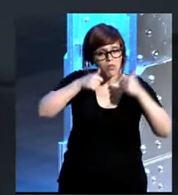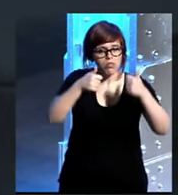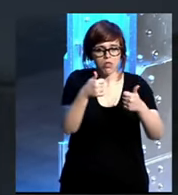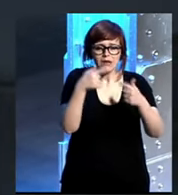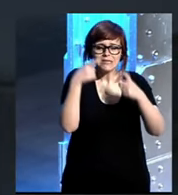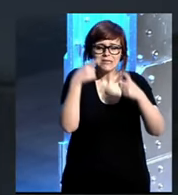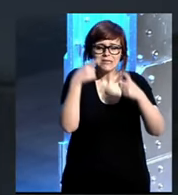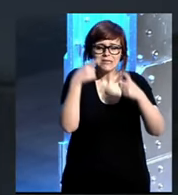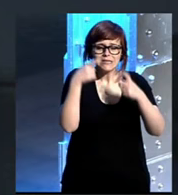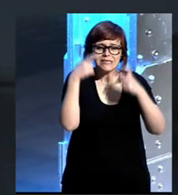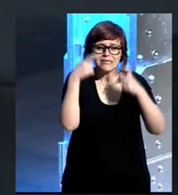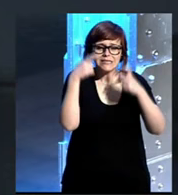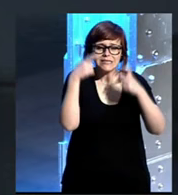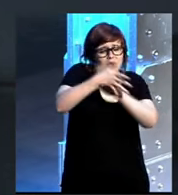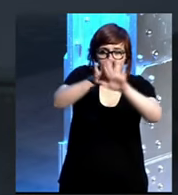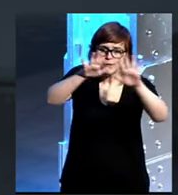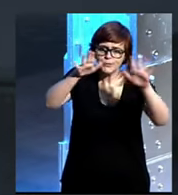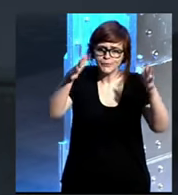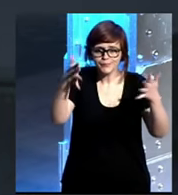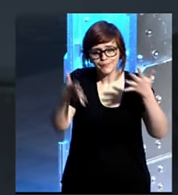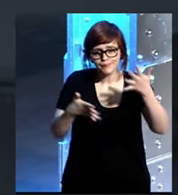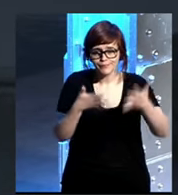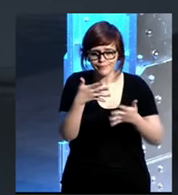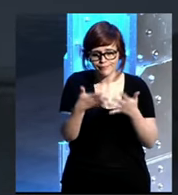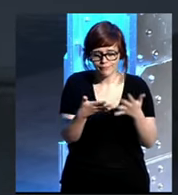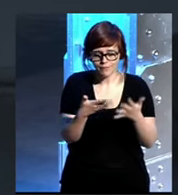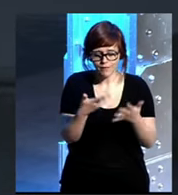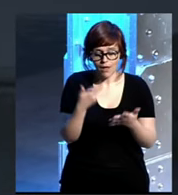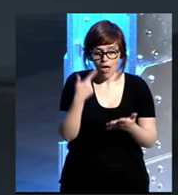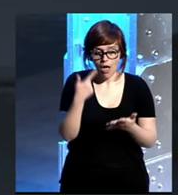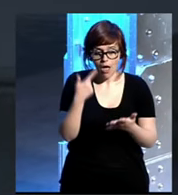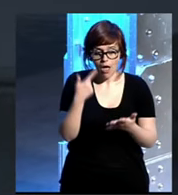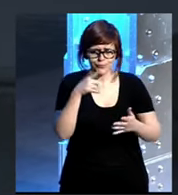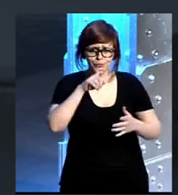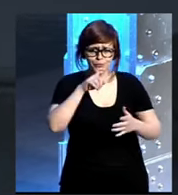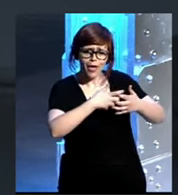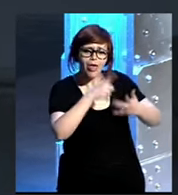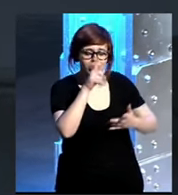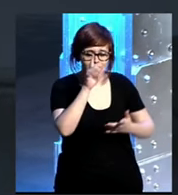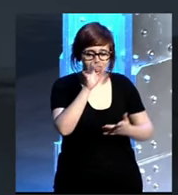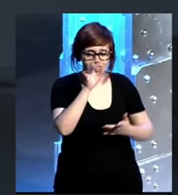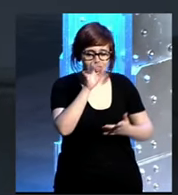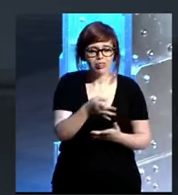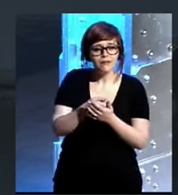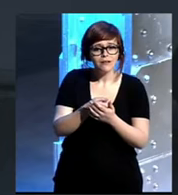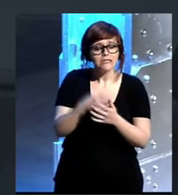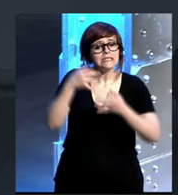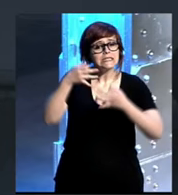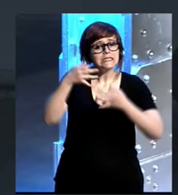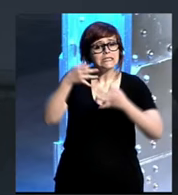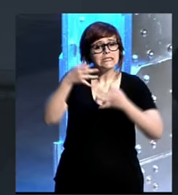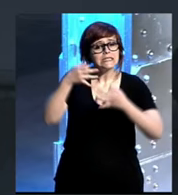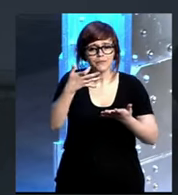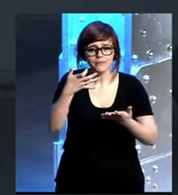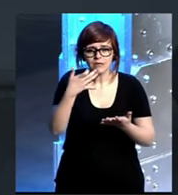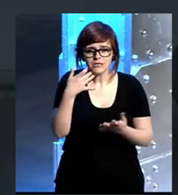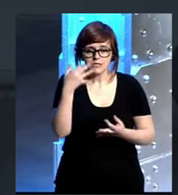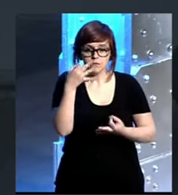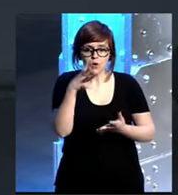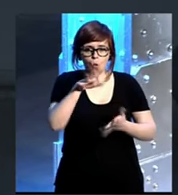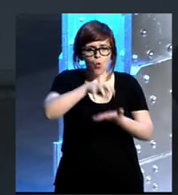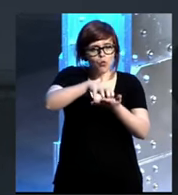esto, de alguna forma, ¿dónde le doy? Aquí. De alguna forma siempre nos hemos encontrado con un dilema, y